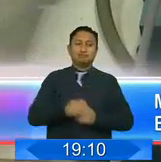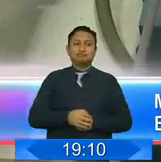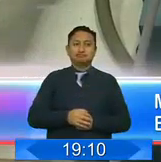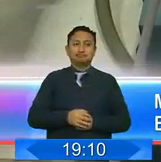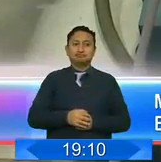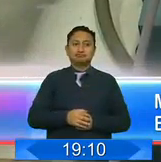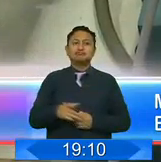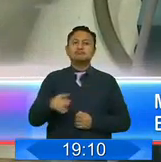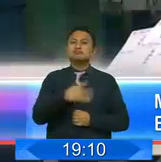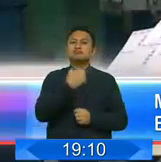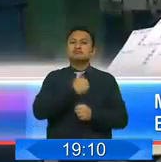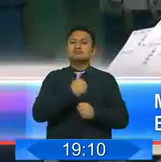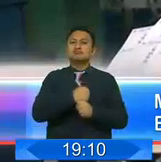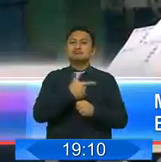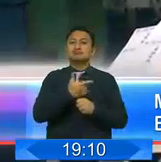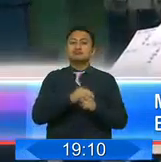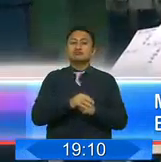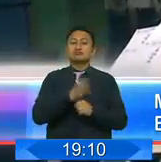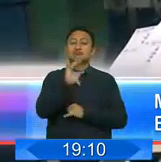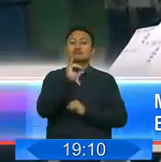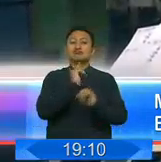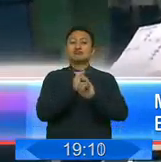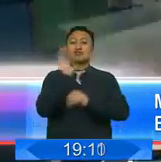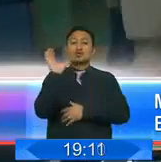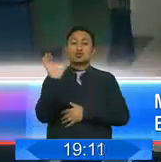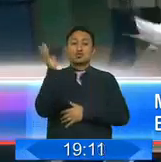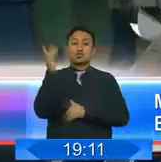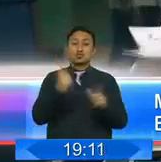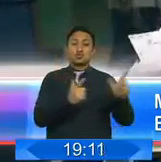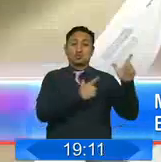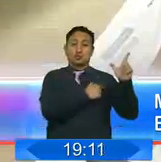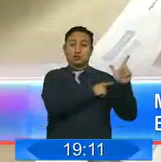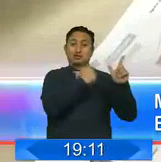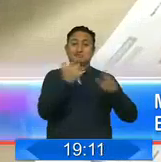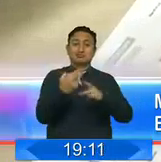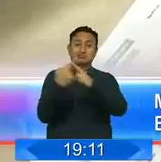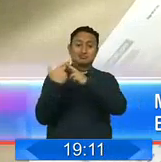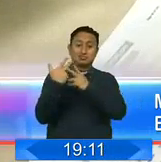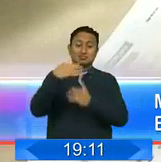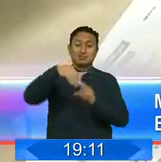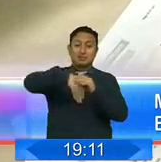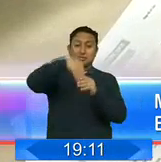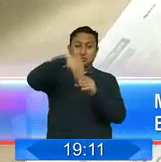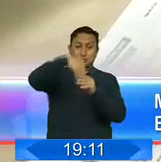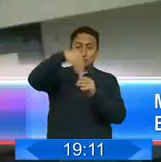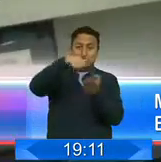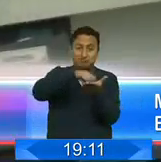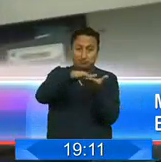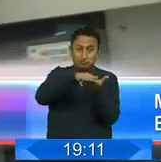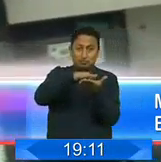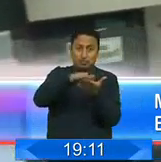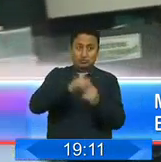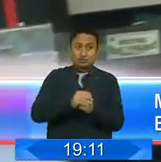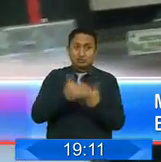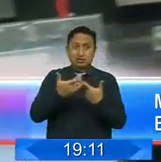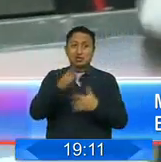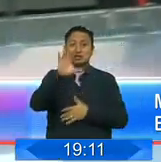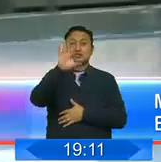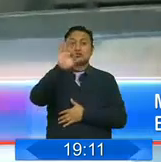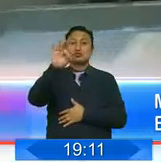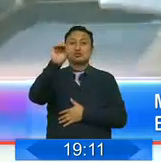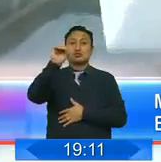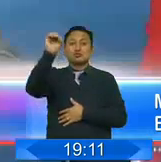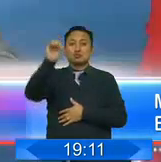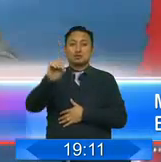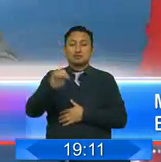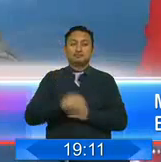El trabajo también avanza en el Instituto Geográfico Militar, encargado de la impresión de las papeletas, que ha alcanzado el